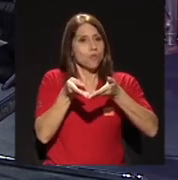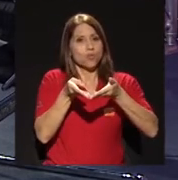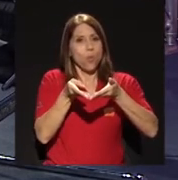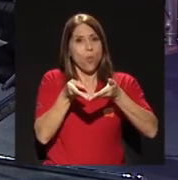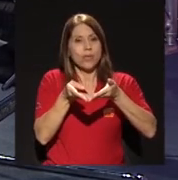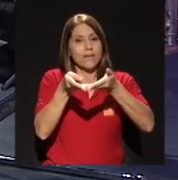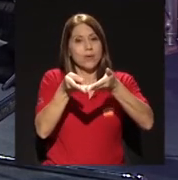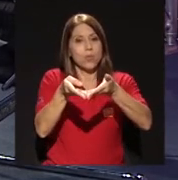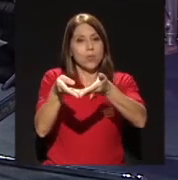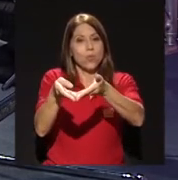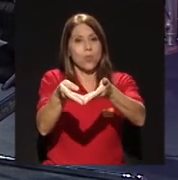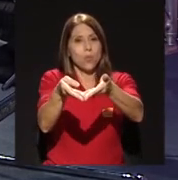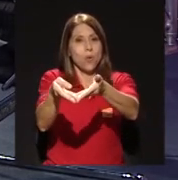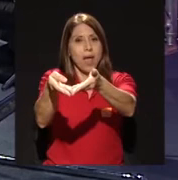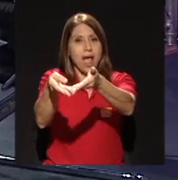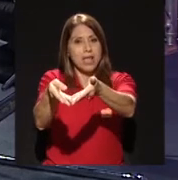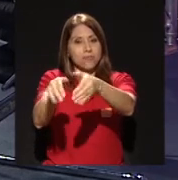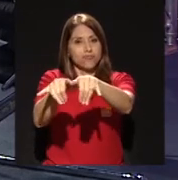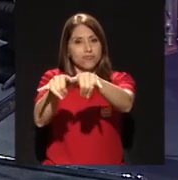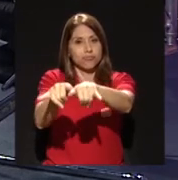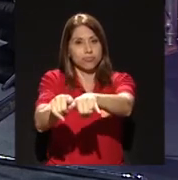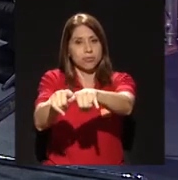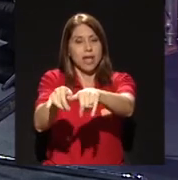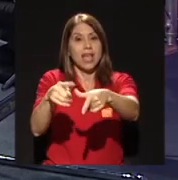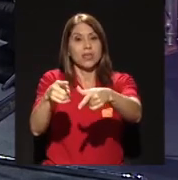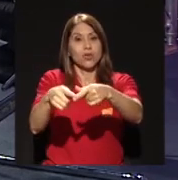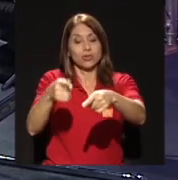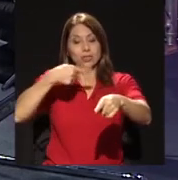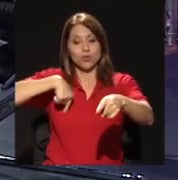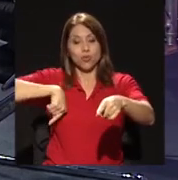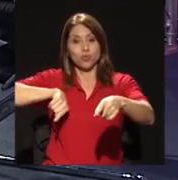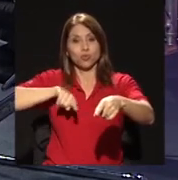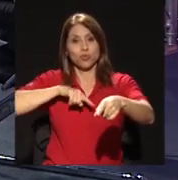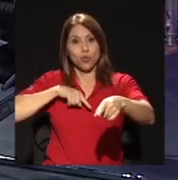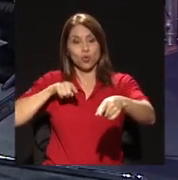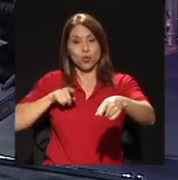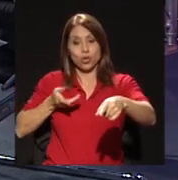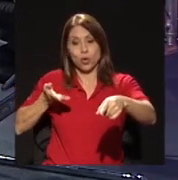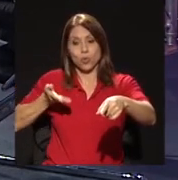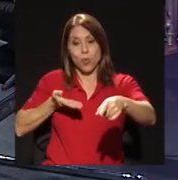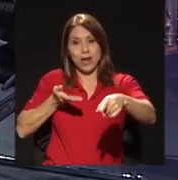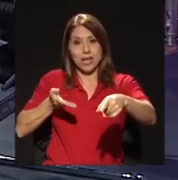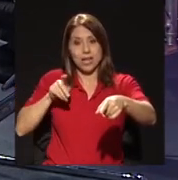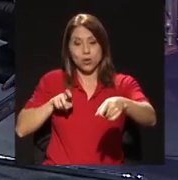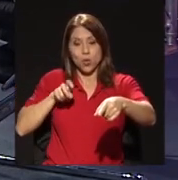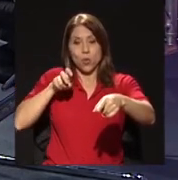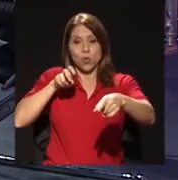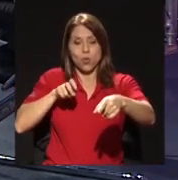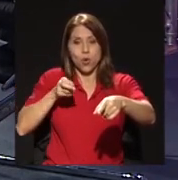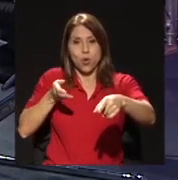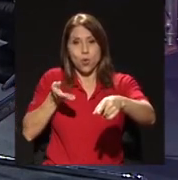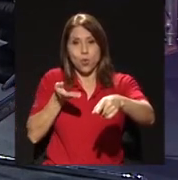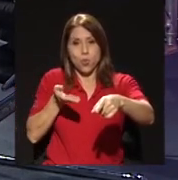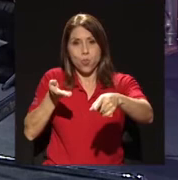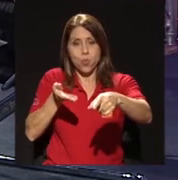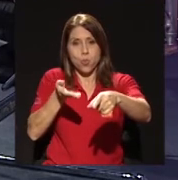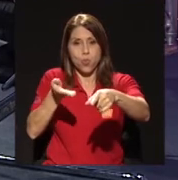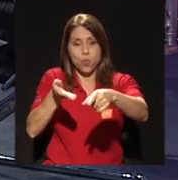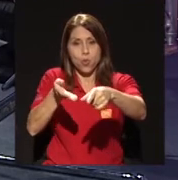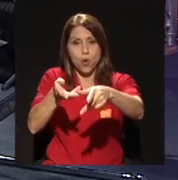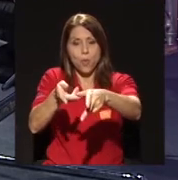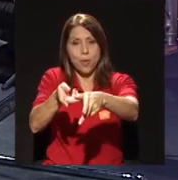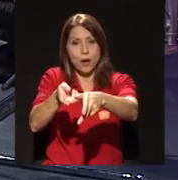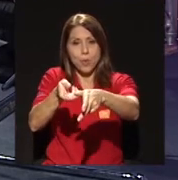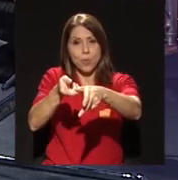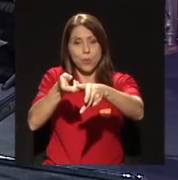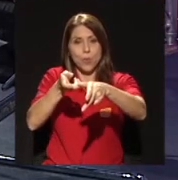tener. Llega el piloto nuestro, se monta al barco y él es el que lo trae a nuestro puerto. Y